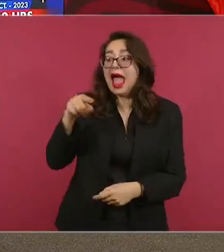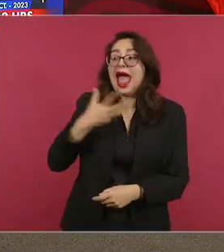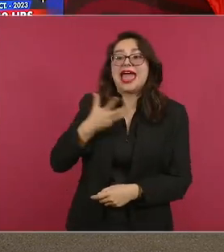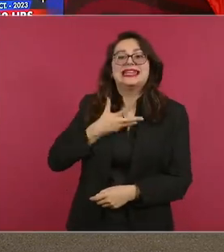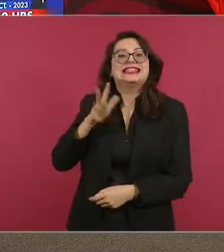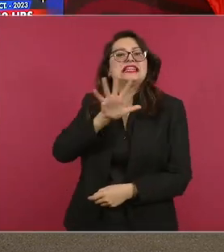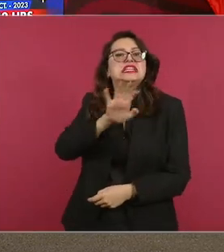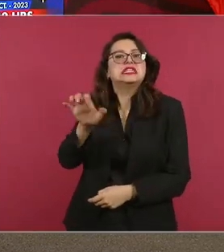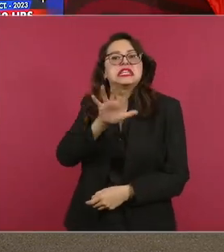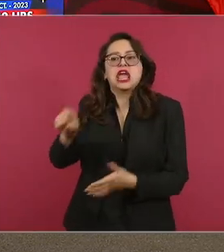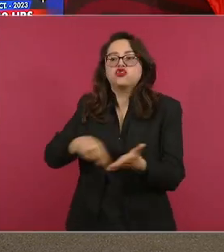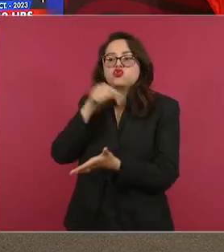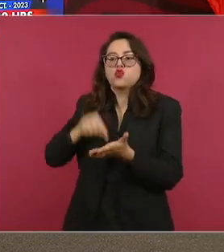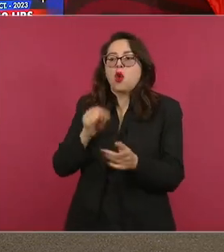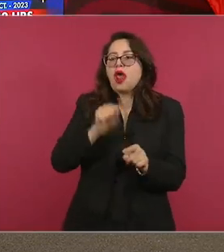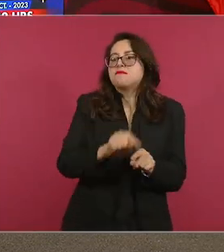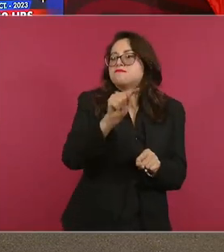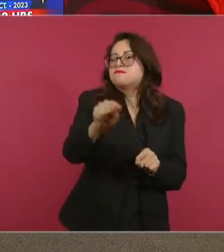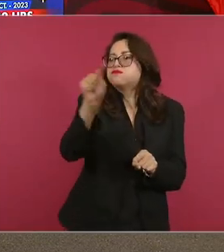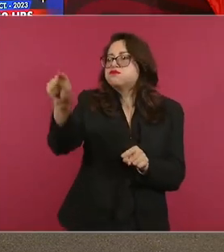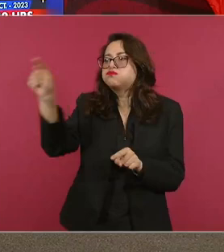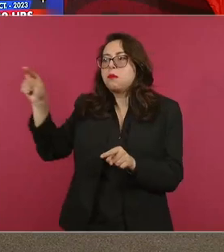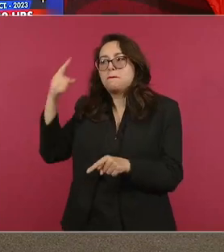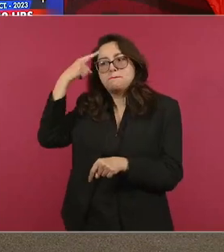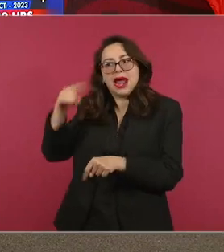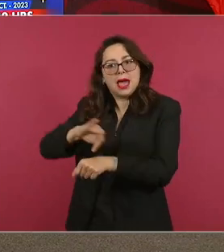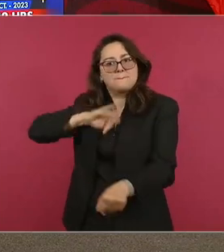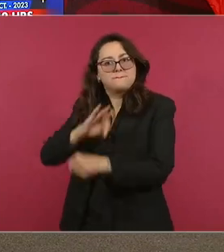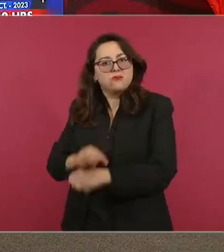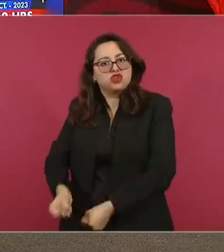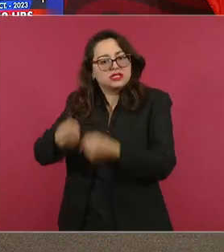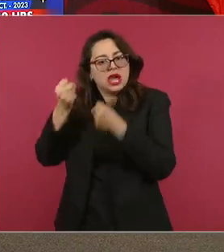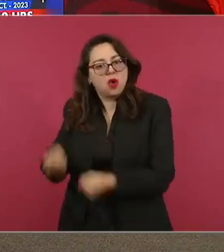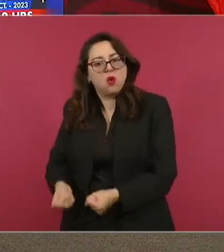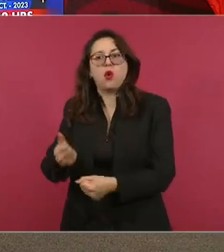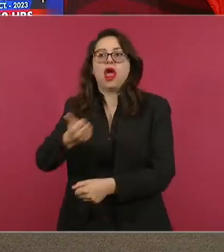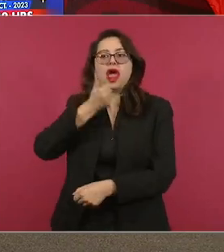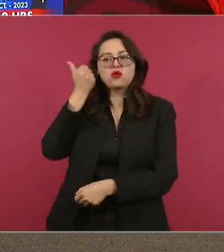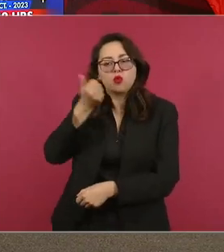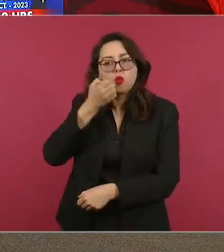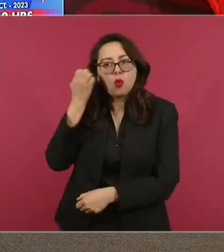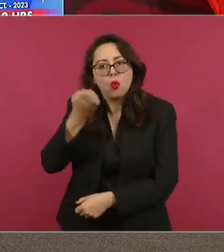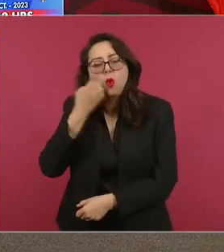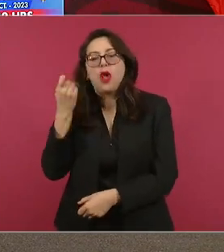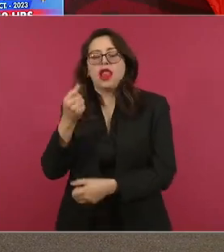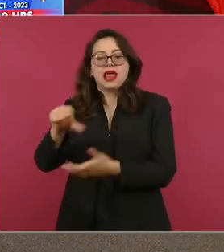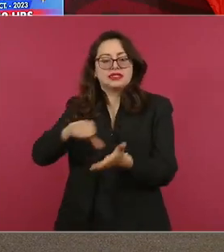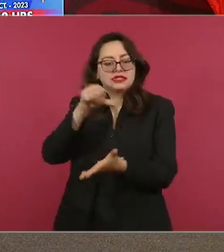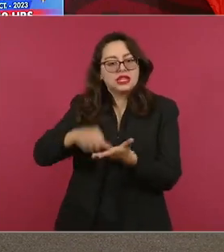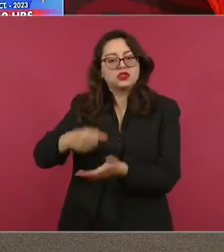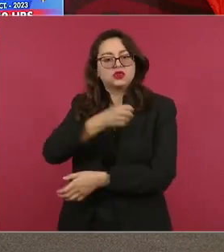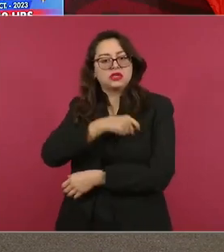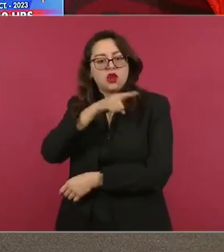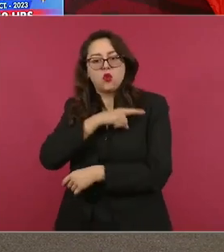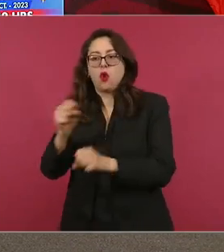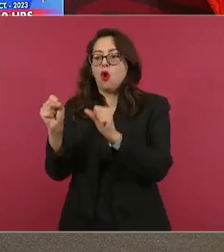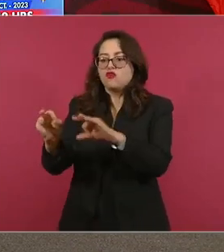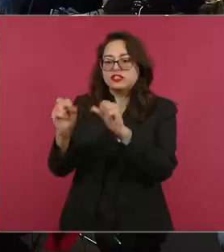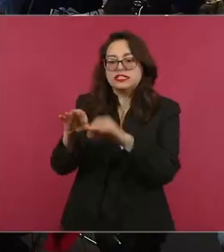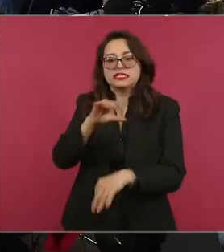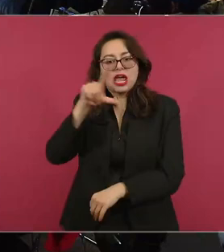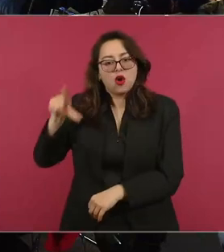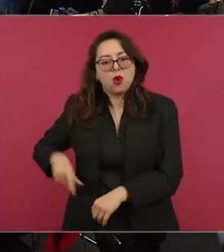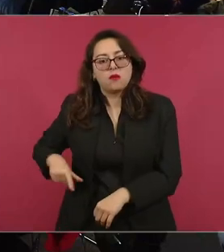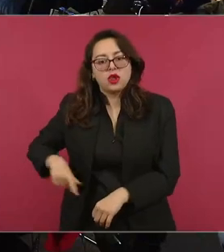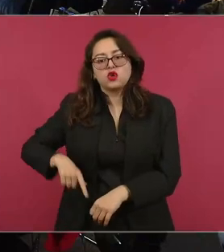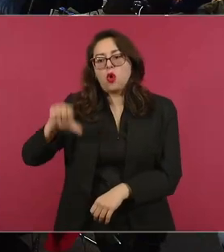albergues que están en diferentes lugares, como escuelas primarias, secundarias, centros de salud, algunos DIF, para que la gente pueda